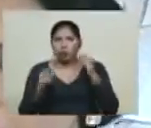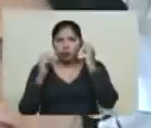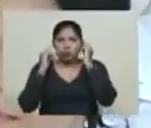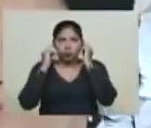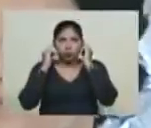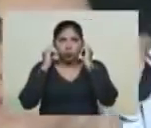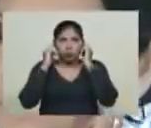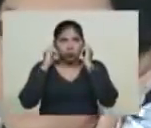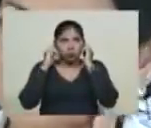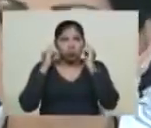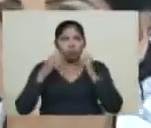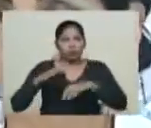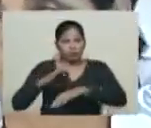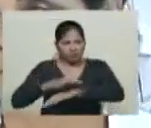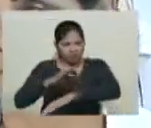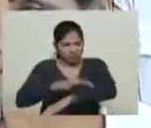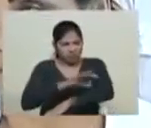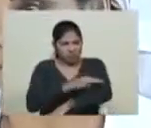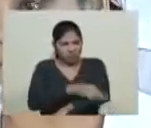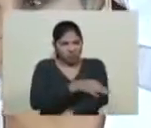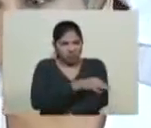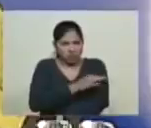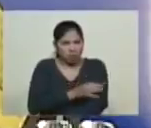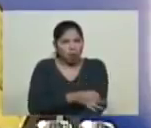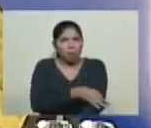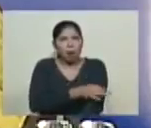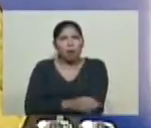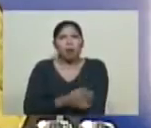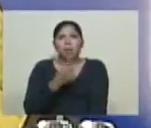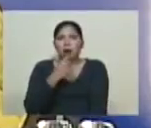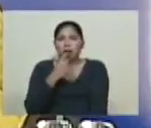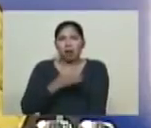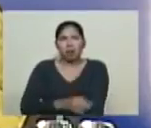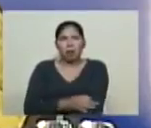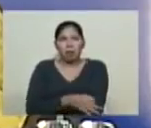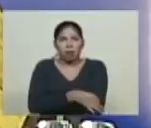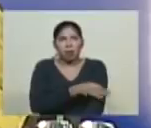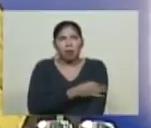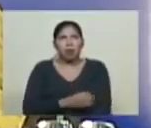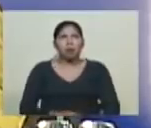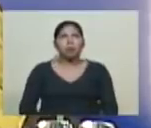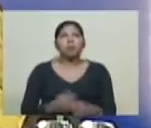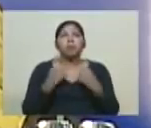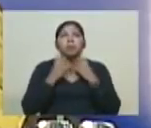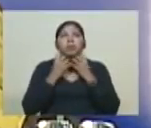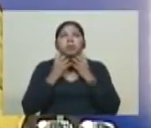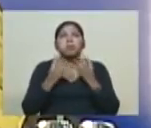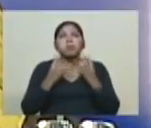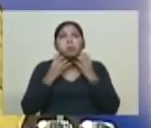el sarampión, la rubiola, la parótida, la parotiditis, llaman.